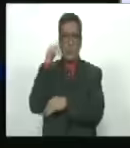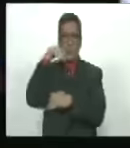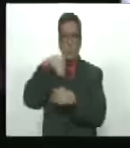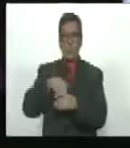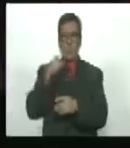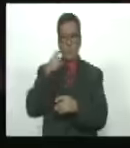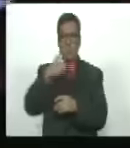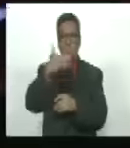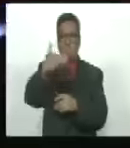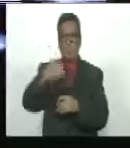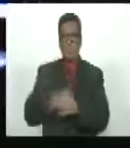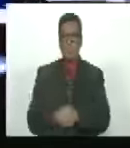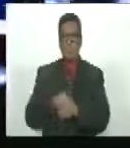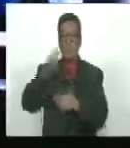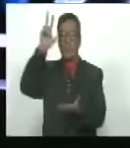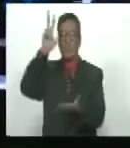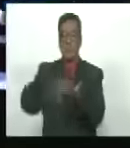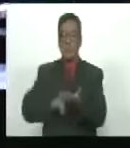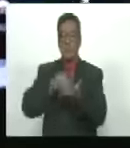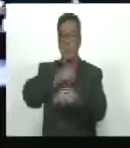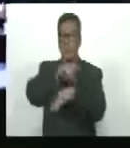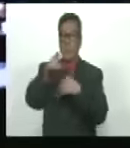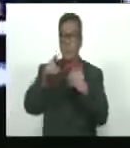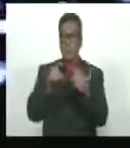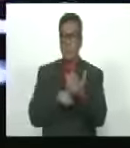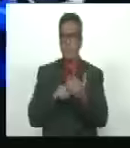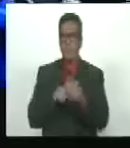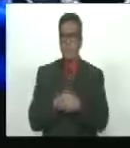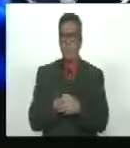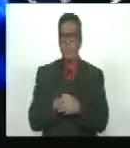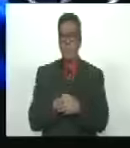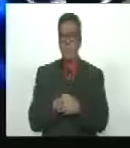costumbre. Queda aprobado por unanimidad.